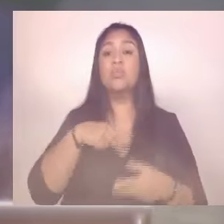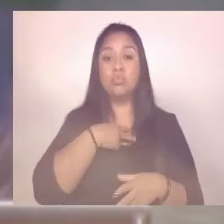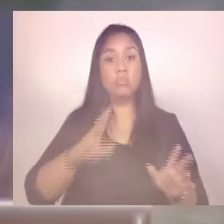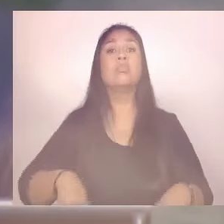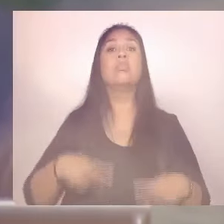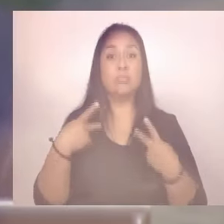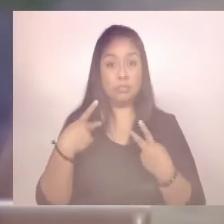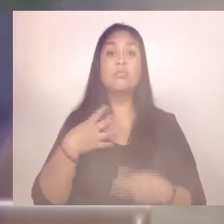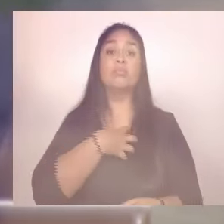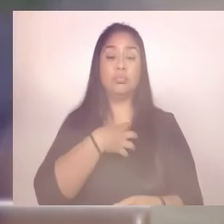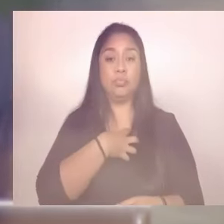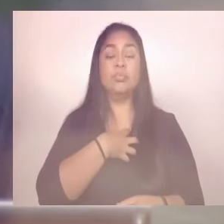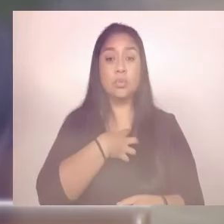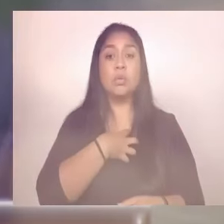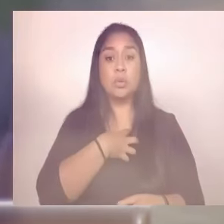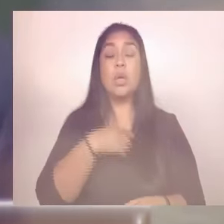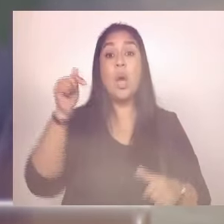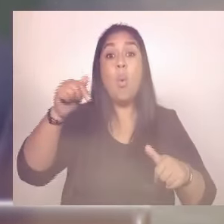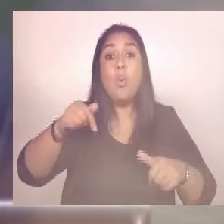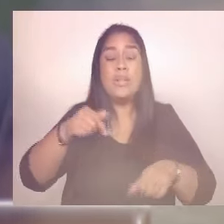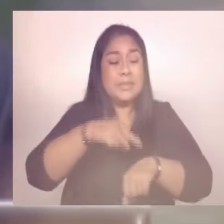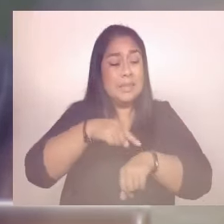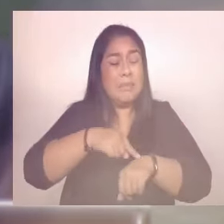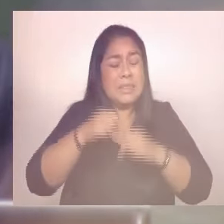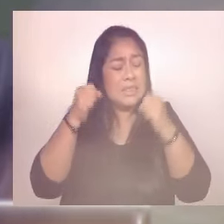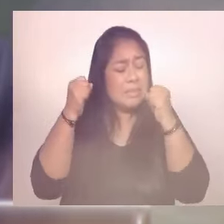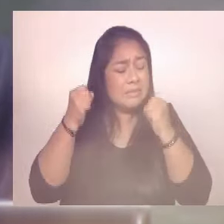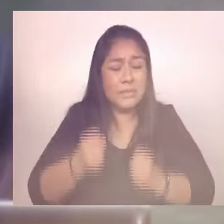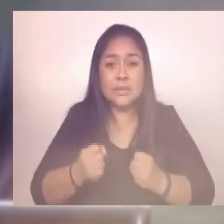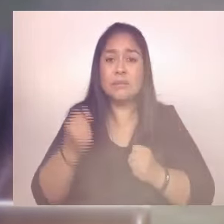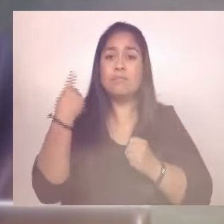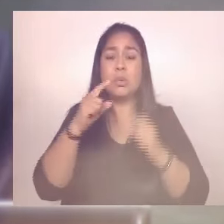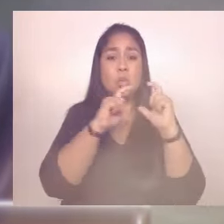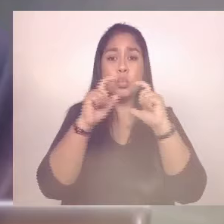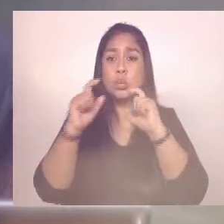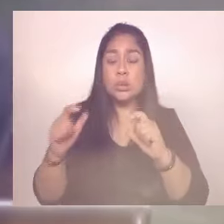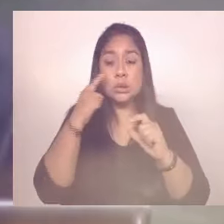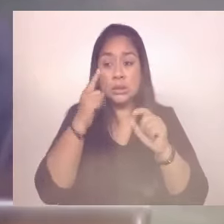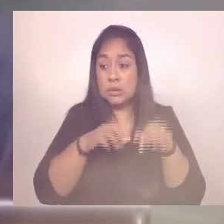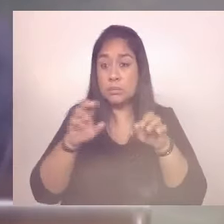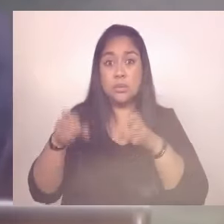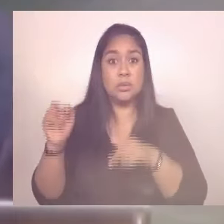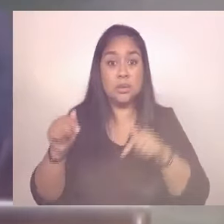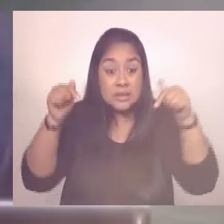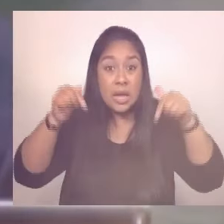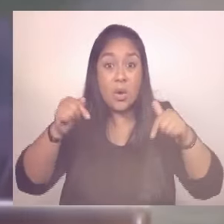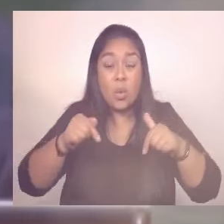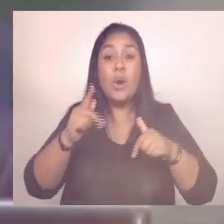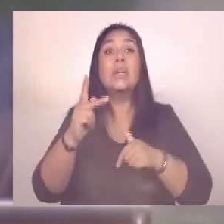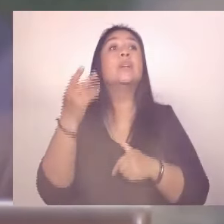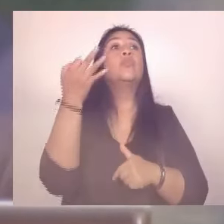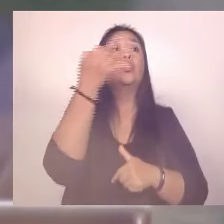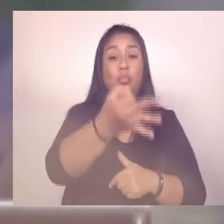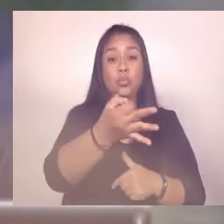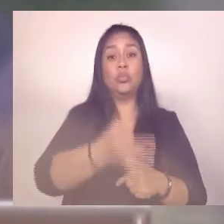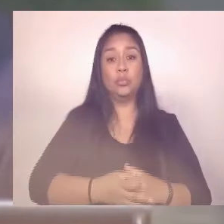nuestra supervivencia misma. Estamos en un momento crítico para salvaguardar la generación presente y a